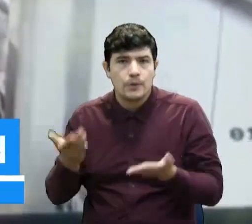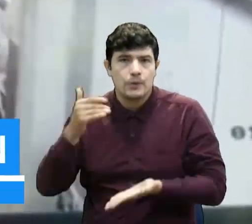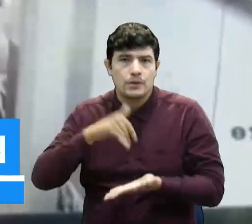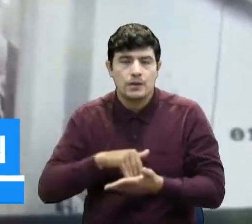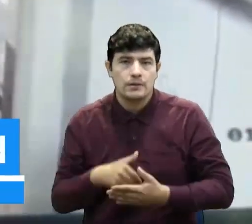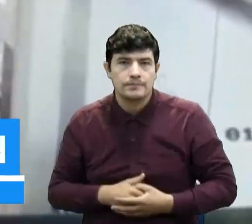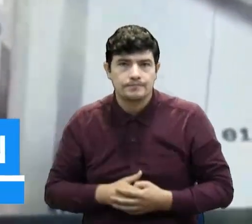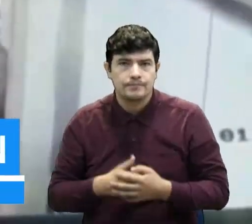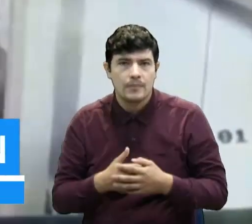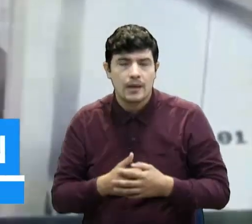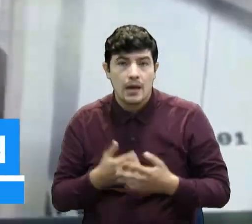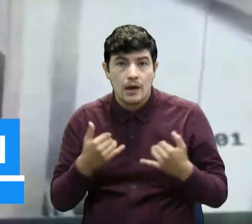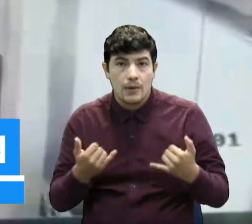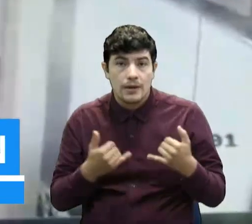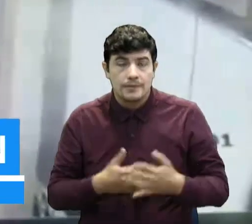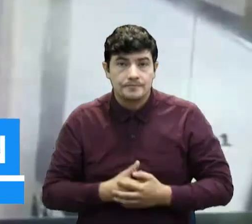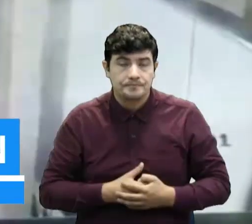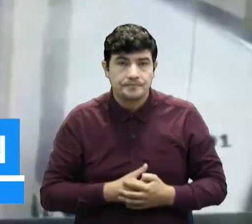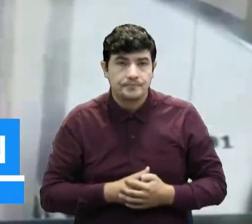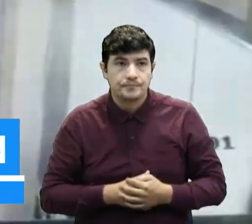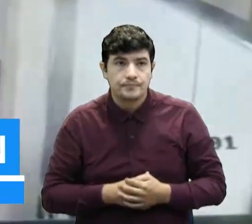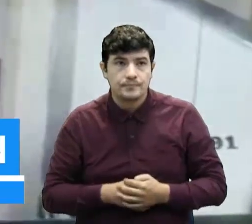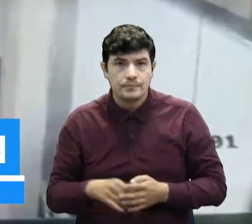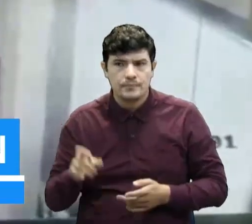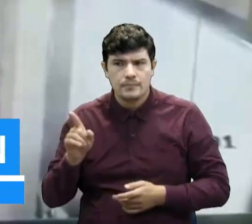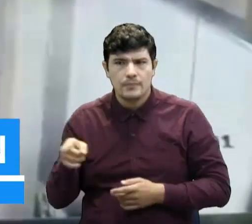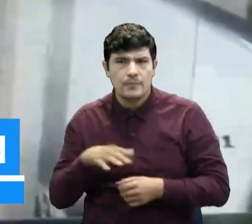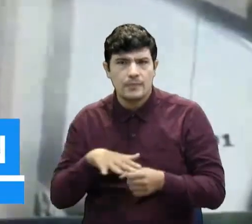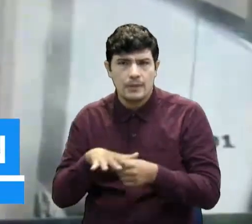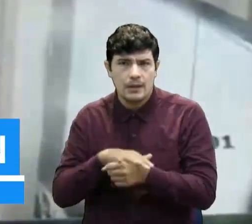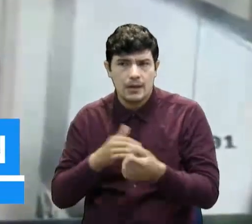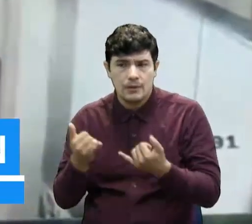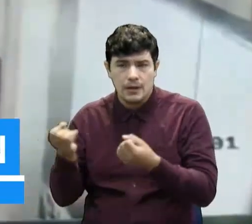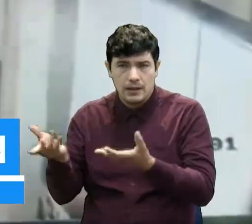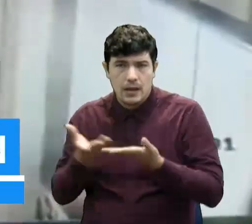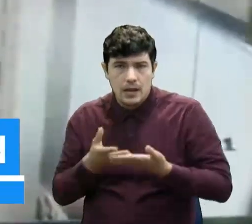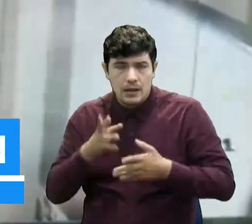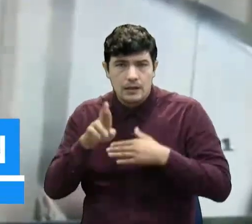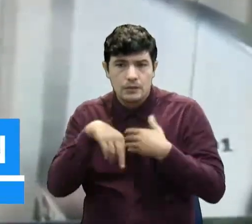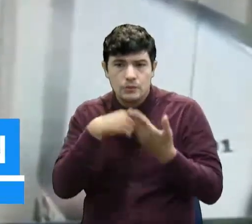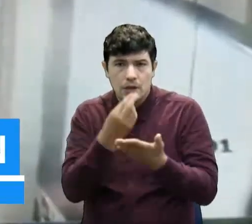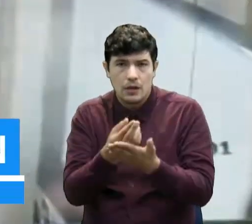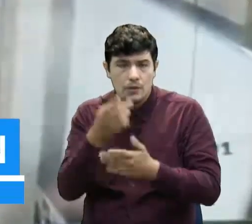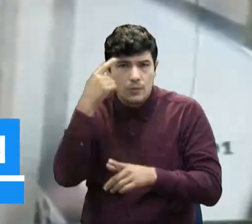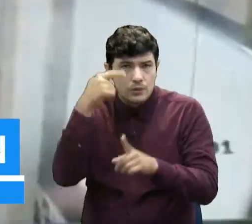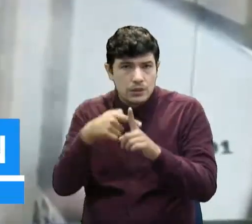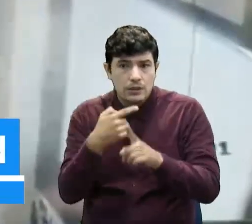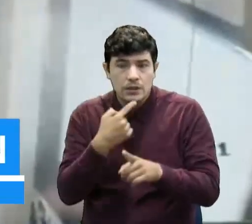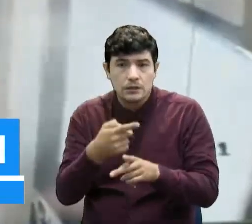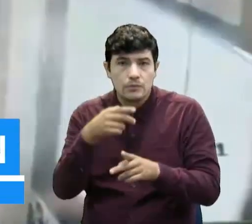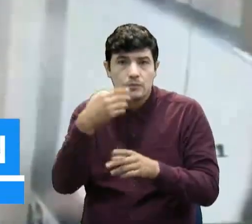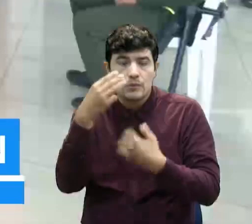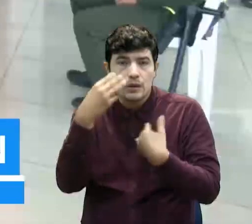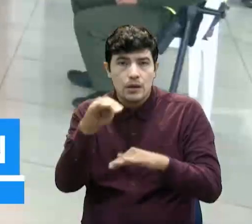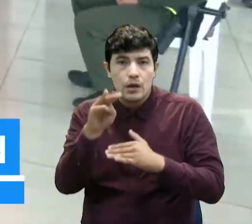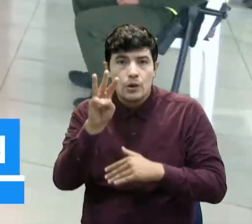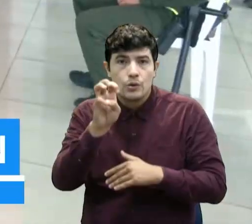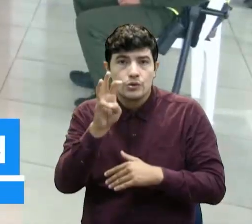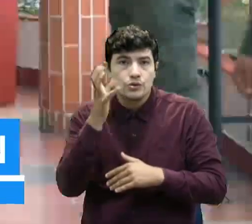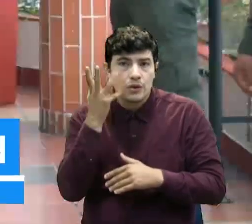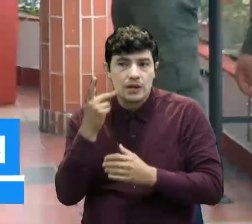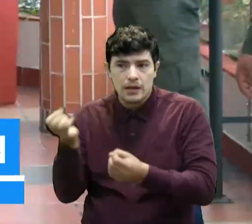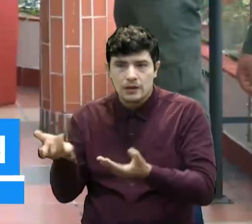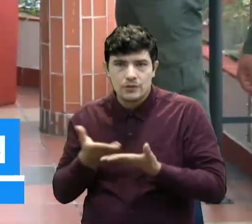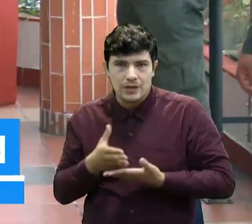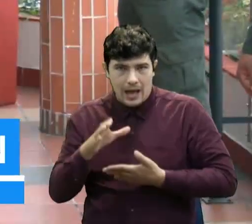de esto que tenemos, nos dan un parte positivo de que nos van a entregar en menos de 8 días el CAI. Los